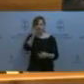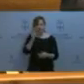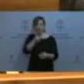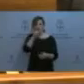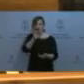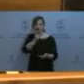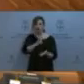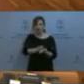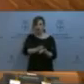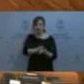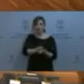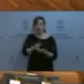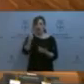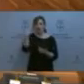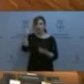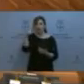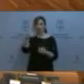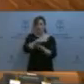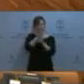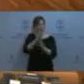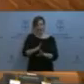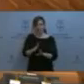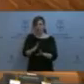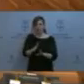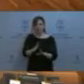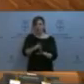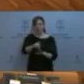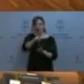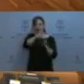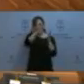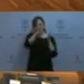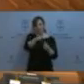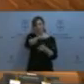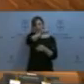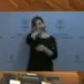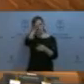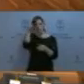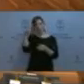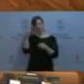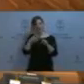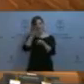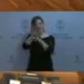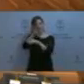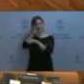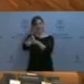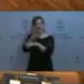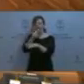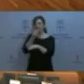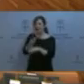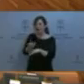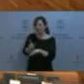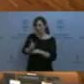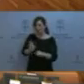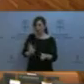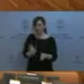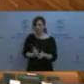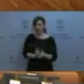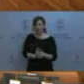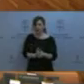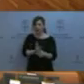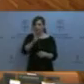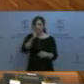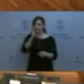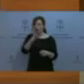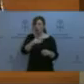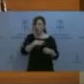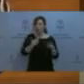Señor presidente, definitivamente no le sienta bien Madrid. No le sienta bien Madrid. Lo mismo